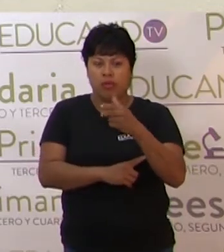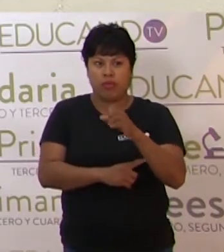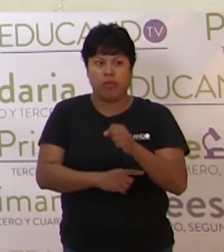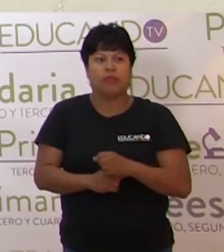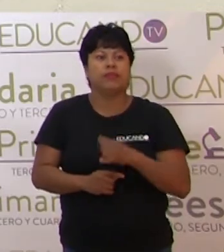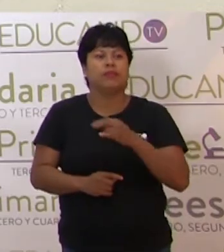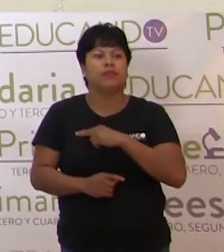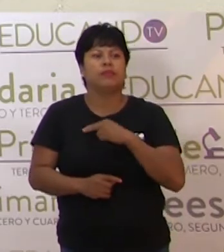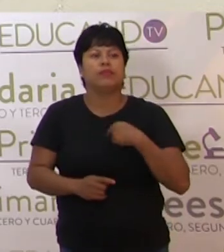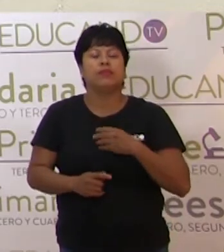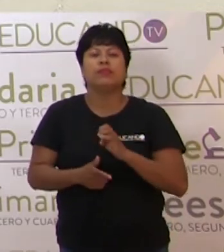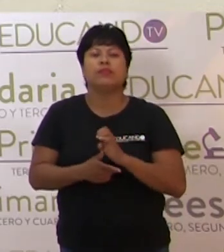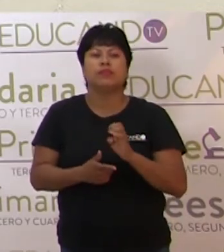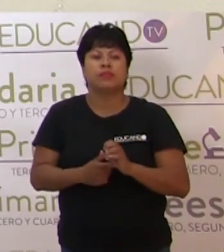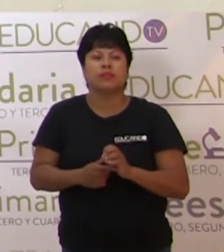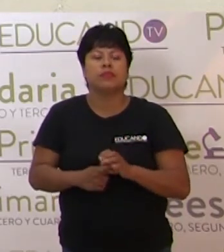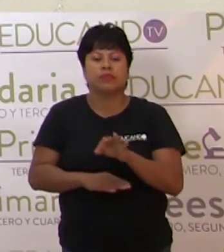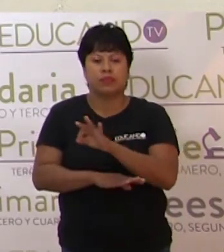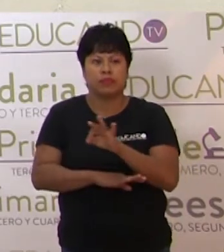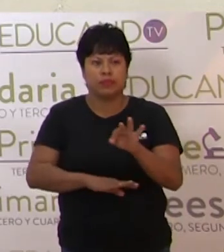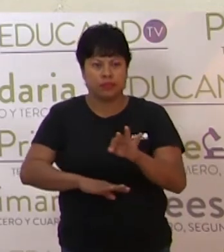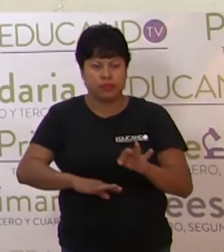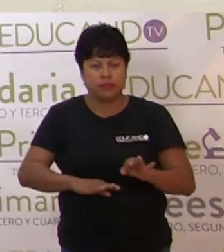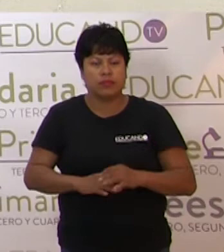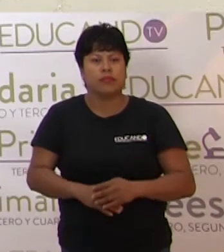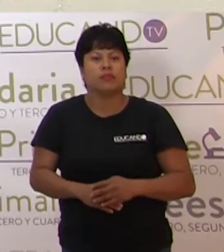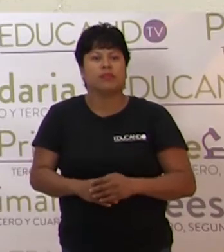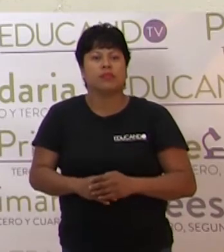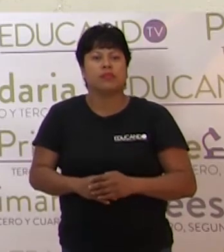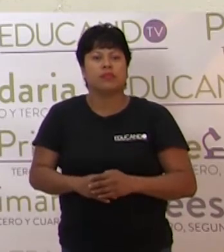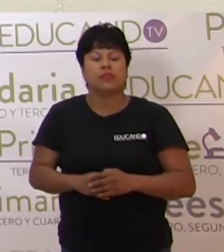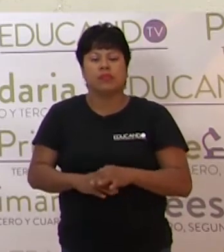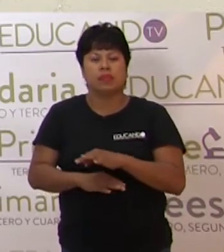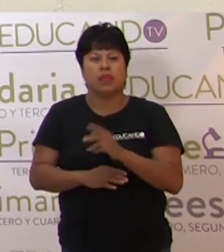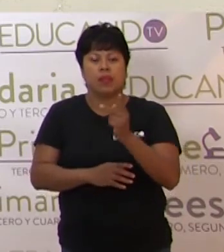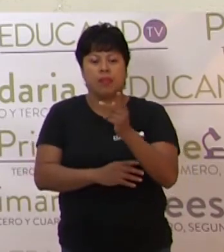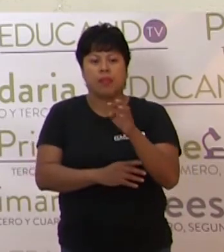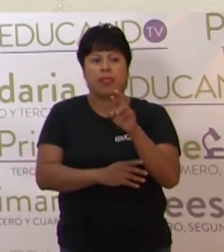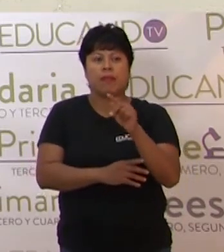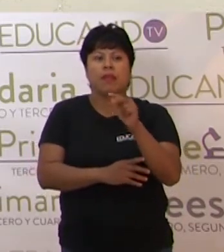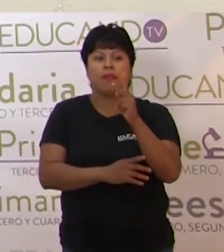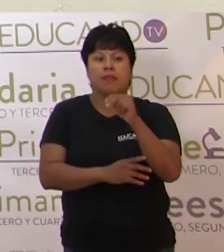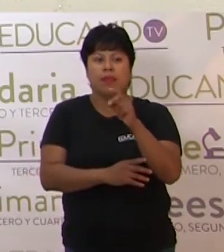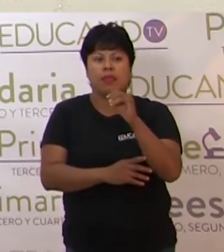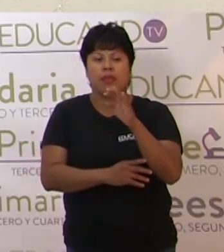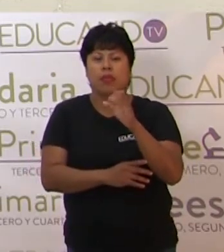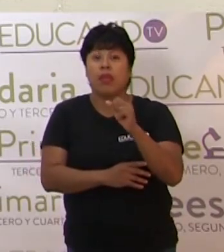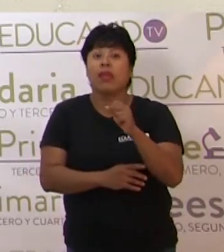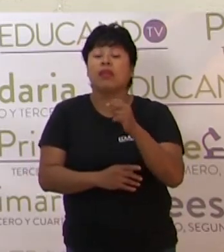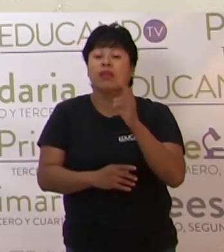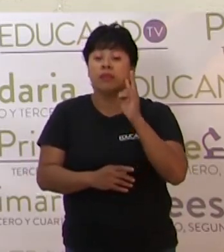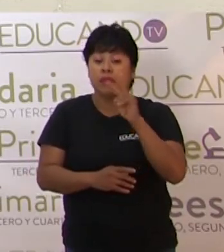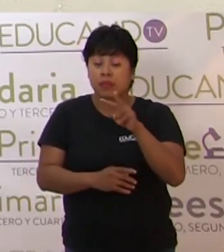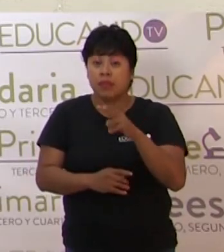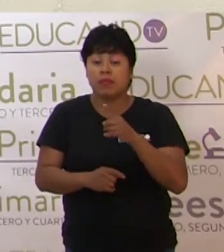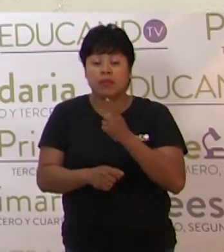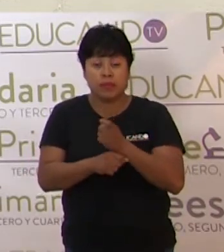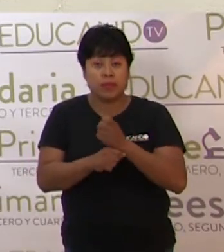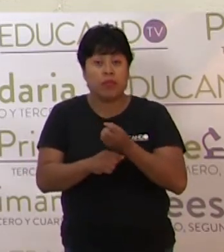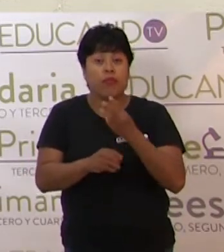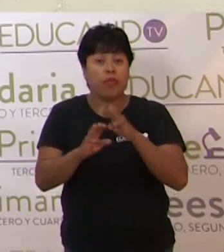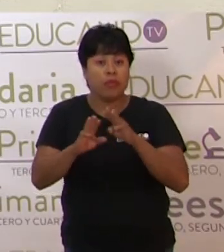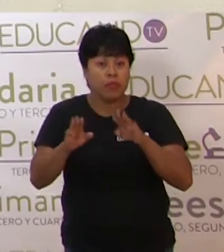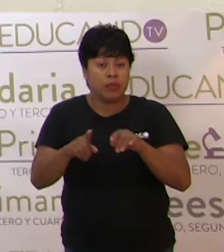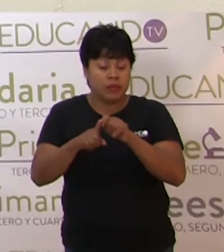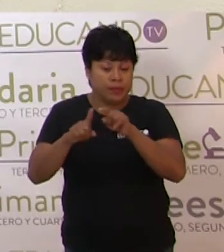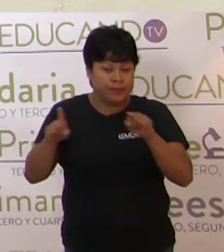entonces a trazar líneas perpendiculares primero hay que saber cuánto miden cada lado